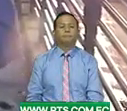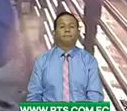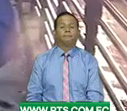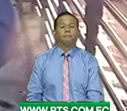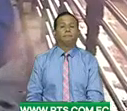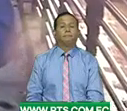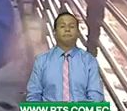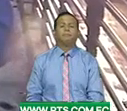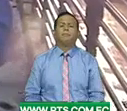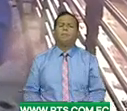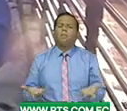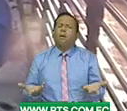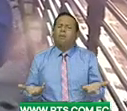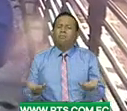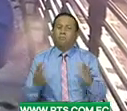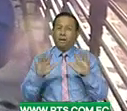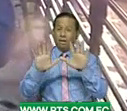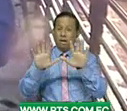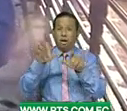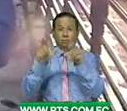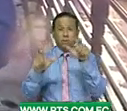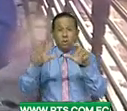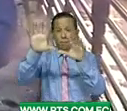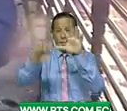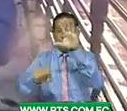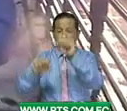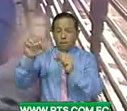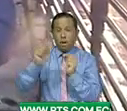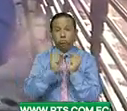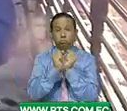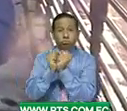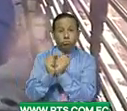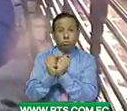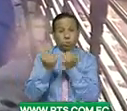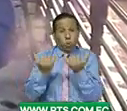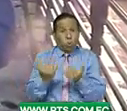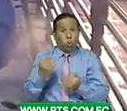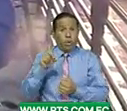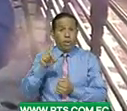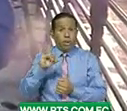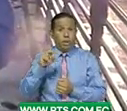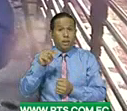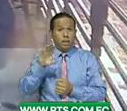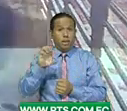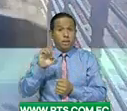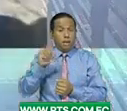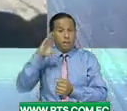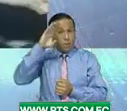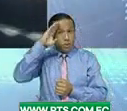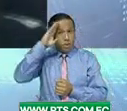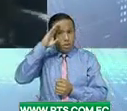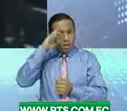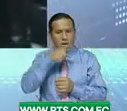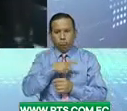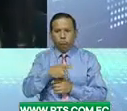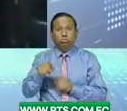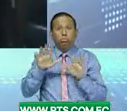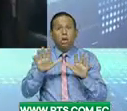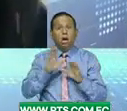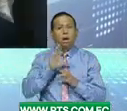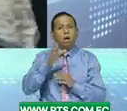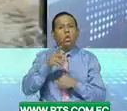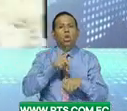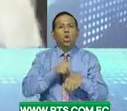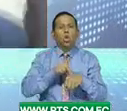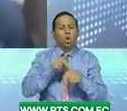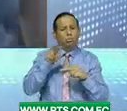En cuanto a los 10 detenidos, por ahora la DENASEC le realiza a cada uno los respectivos chequeos médicos y toma de varias